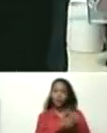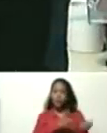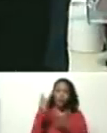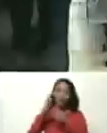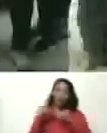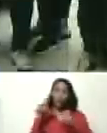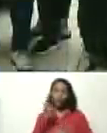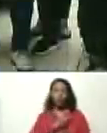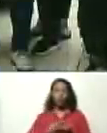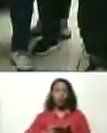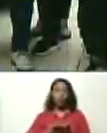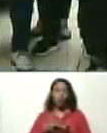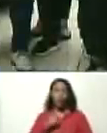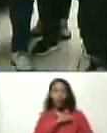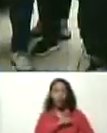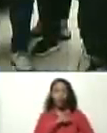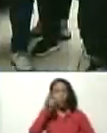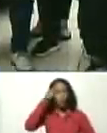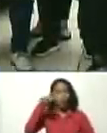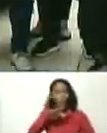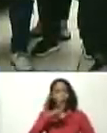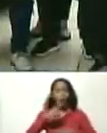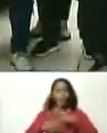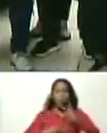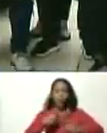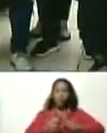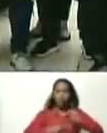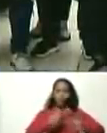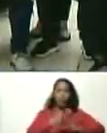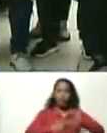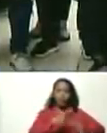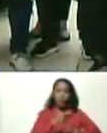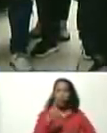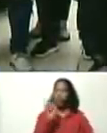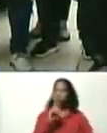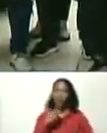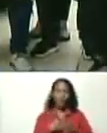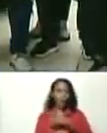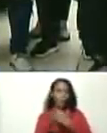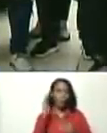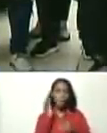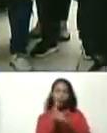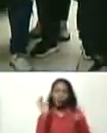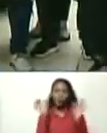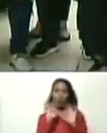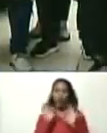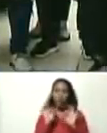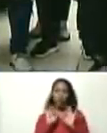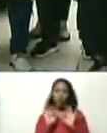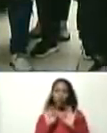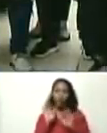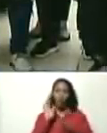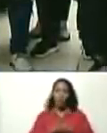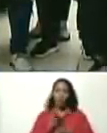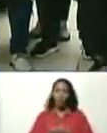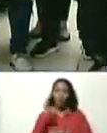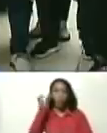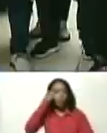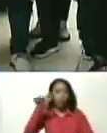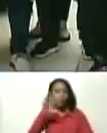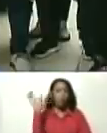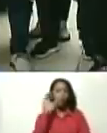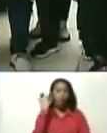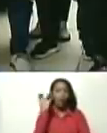las soluciones a nuestro pueblo progresivamente. No vamos a parar, mi comandante, porque el pueblo de